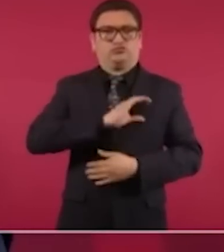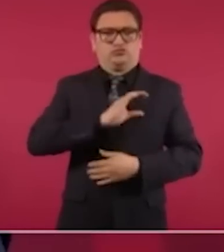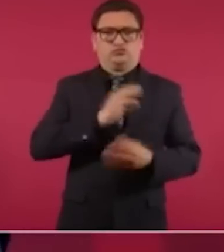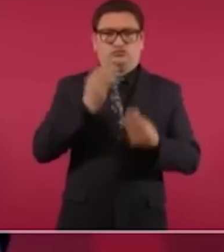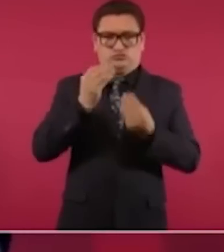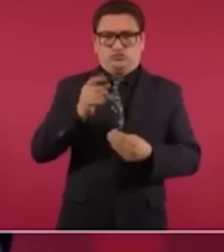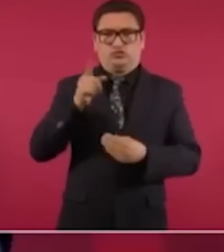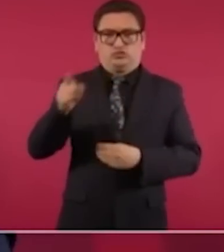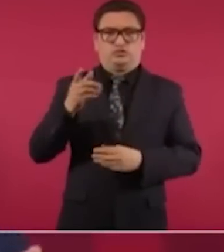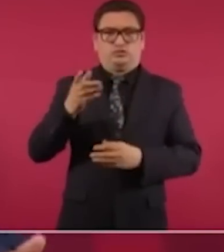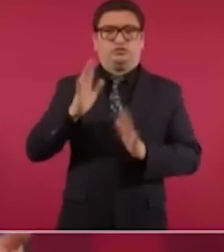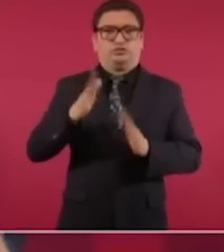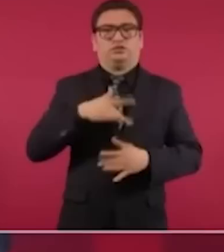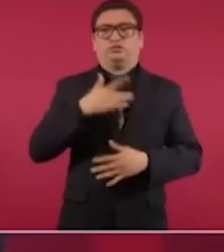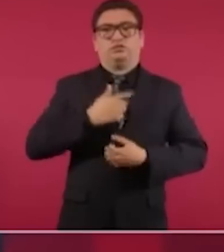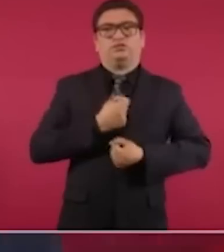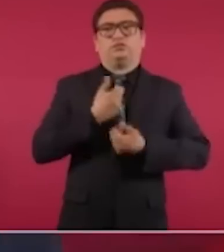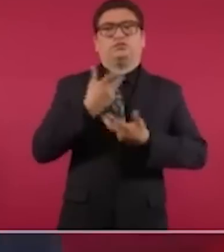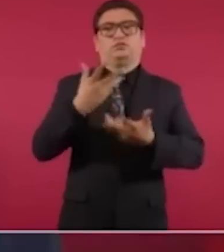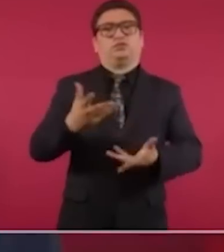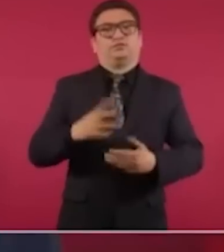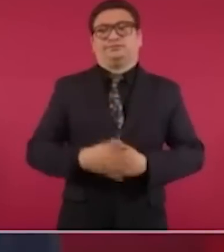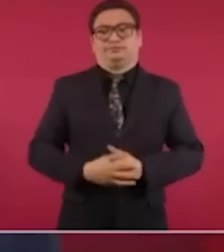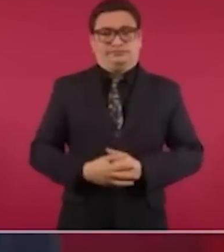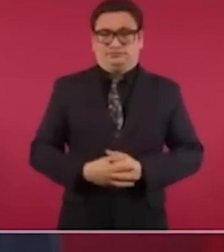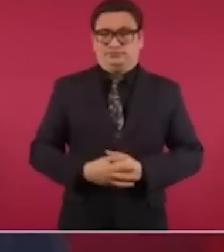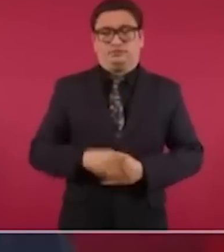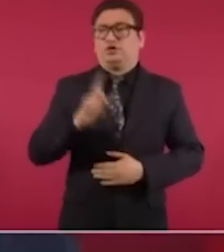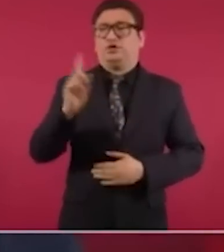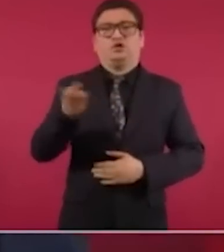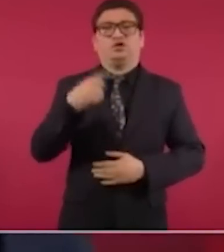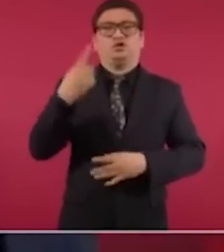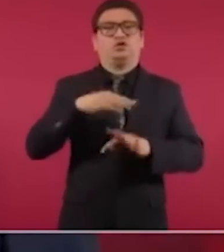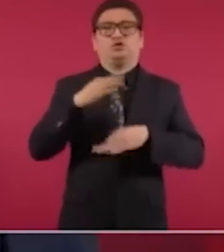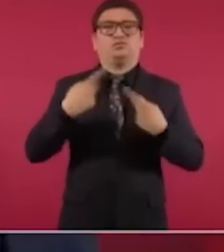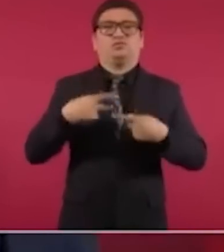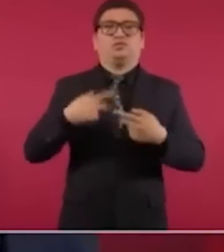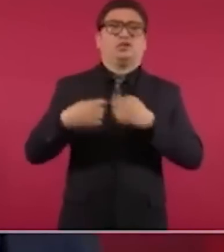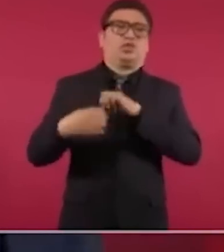ya expresé nuestros adversarios